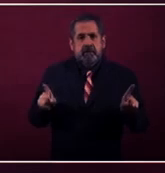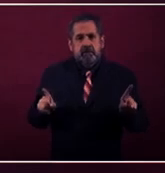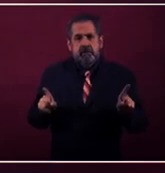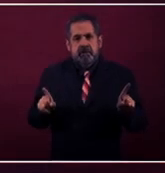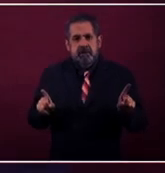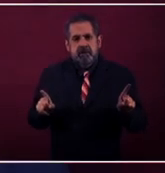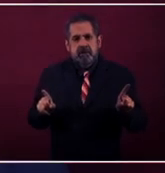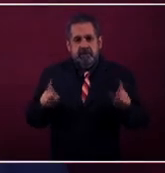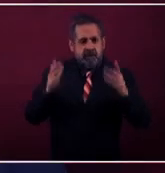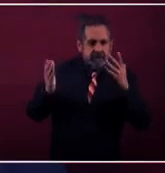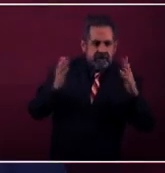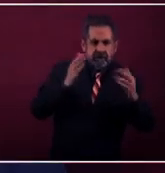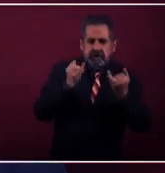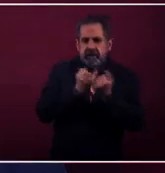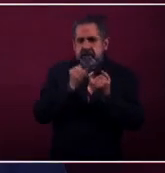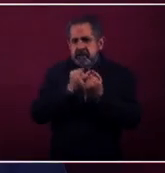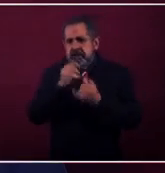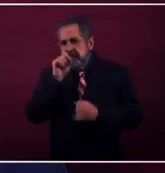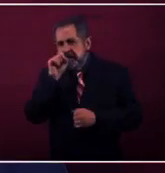pueden comparar,